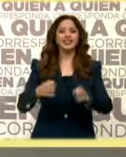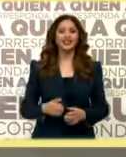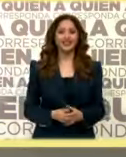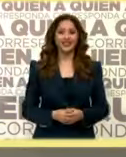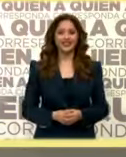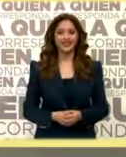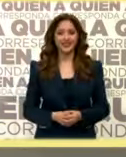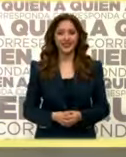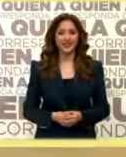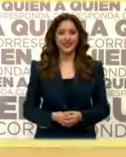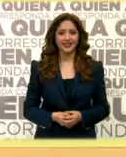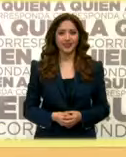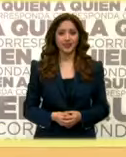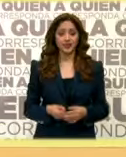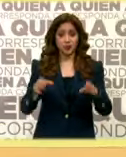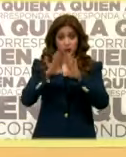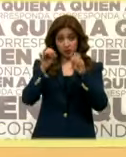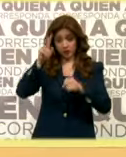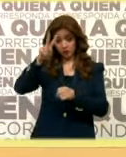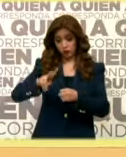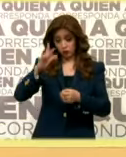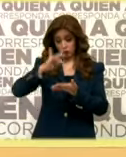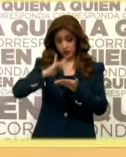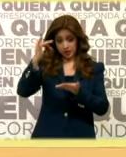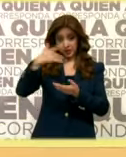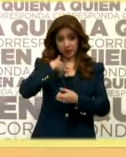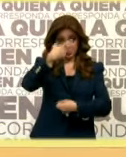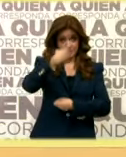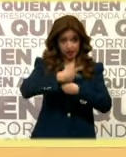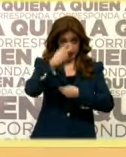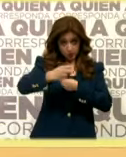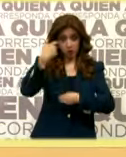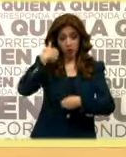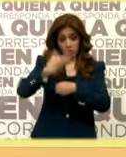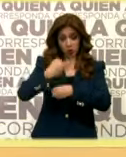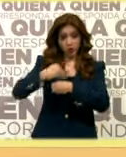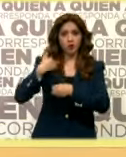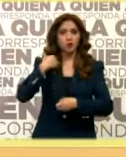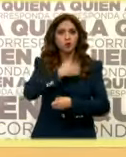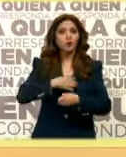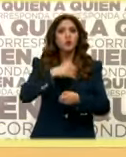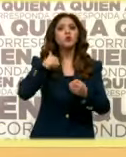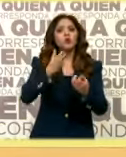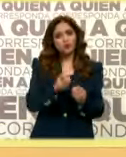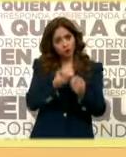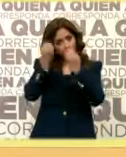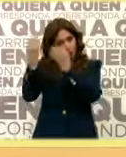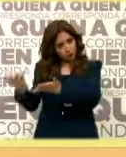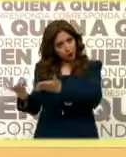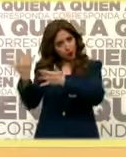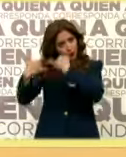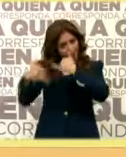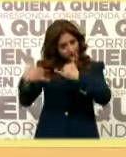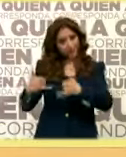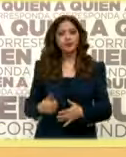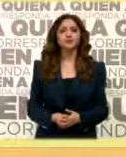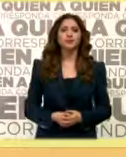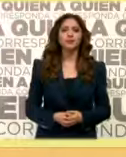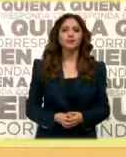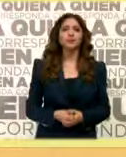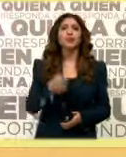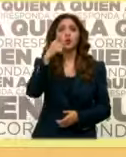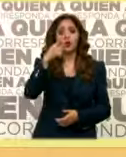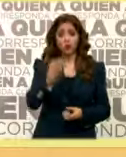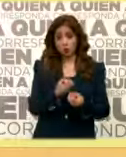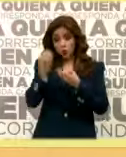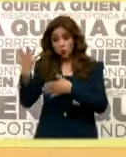estás, señorón? La verdad que agradezco muchísimo la invitación. Y acá amigo, feliz y contento de pues aportar mi granito de arena. ¿Estás ¿no? contento por aportar o por estar al lado